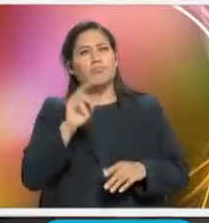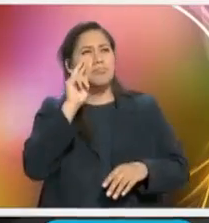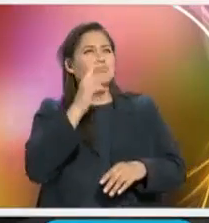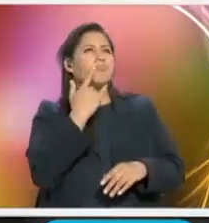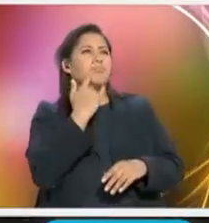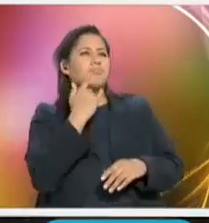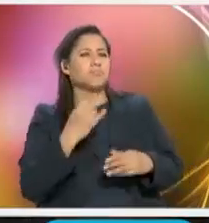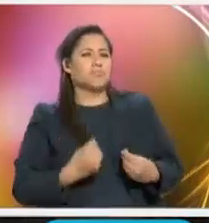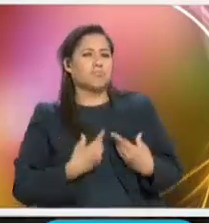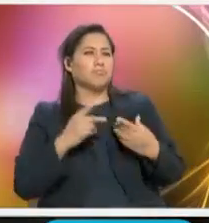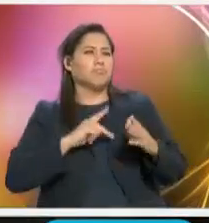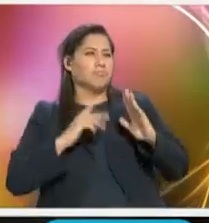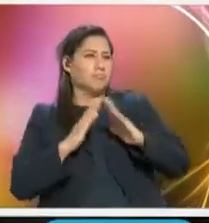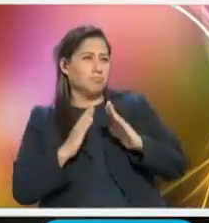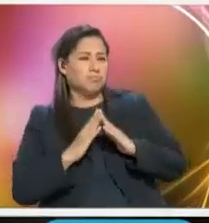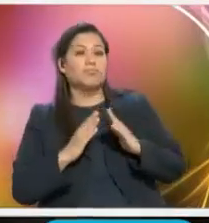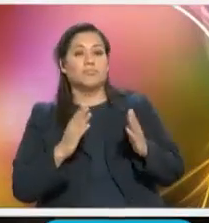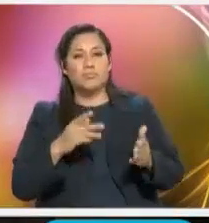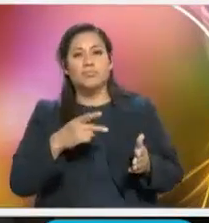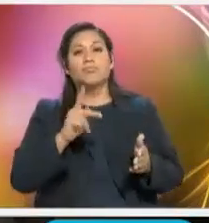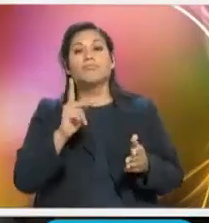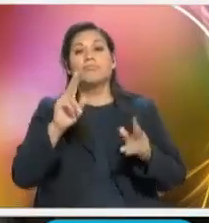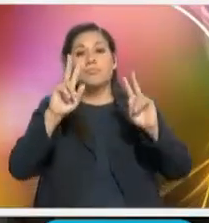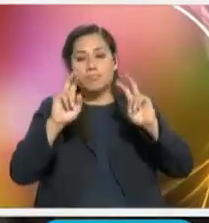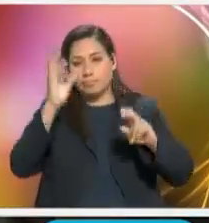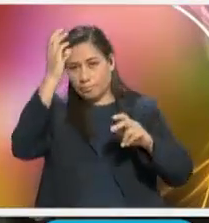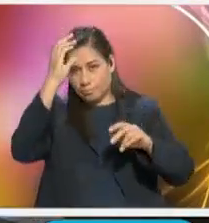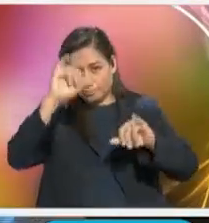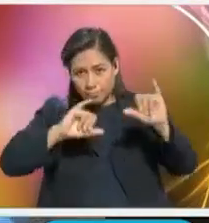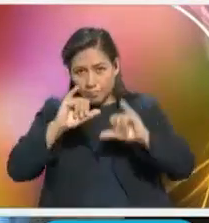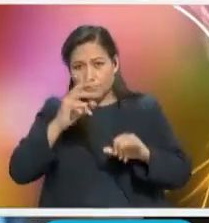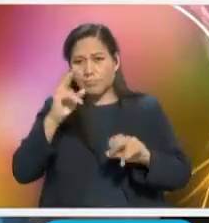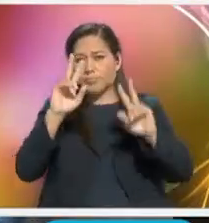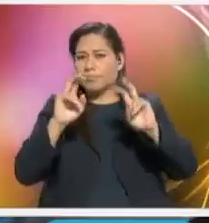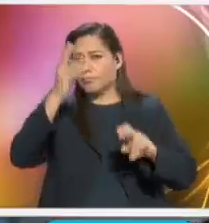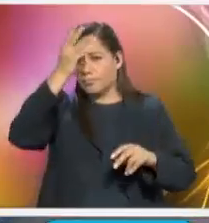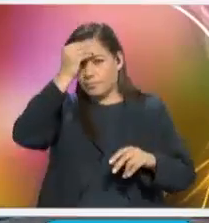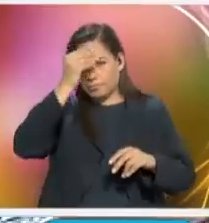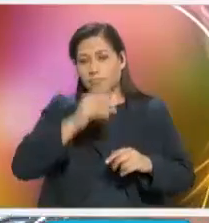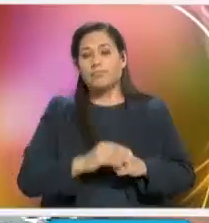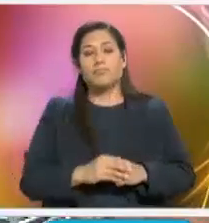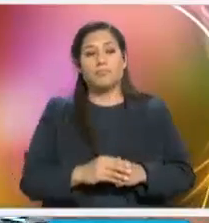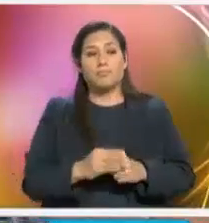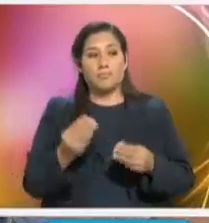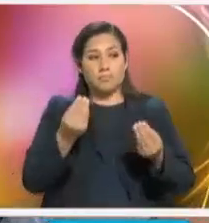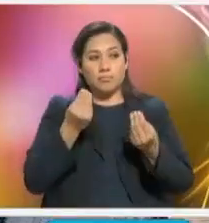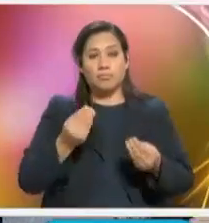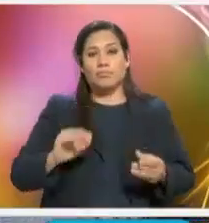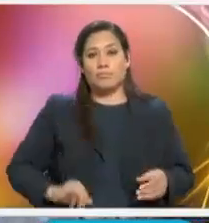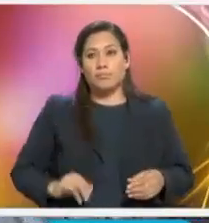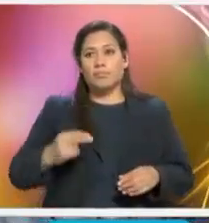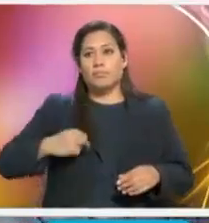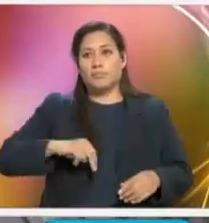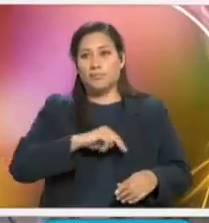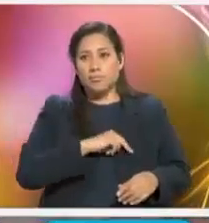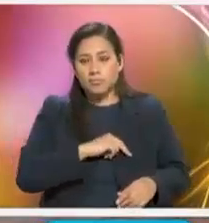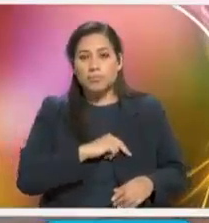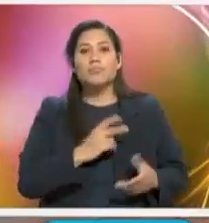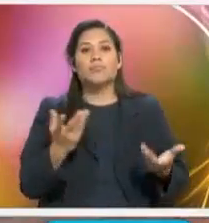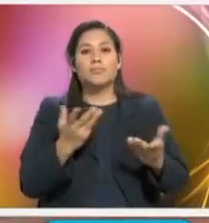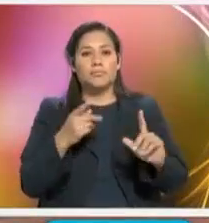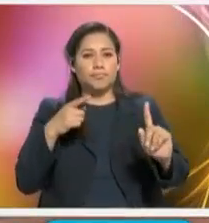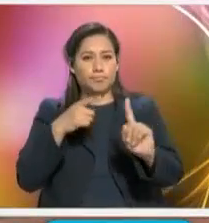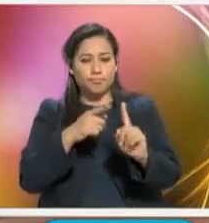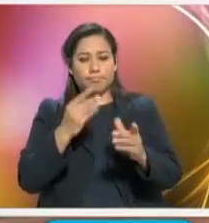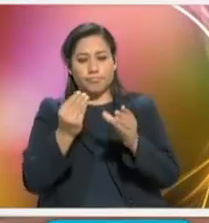disfrutan, ¿no? Igual en las tardes en su casa, sino del lado científico, del lado de aprender. Mira, es muy interesante porque nosotros lo que estamos haciendo es